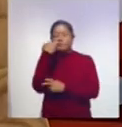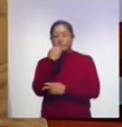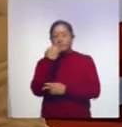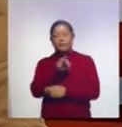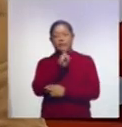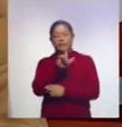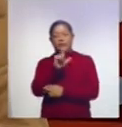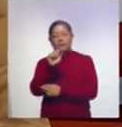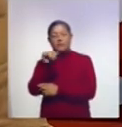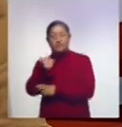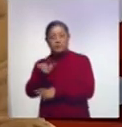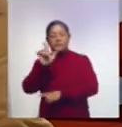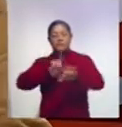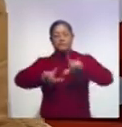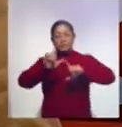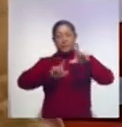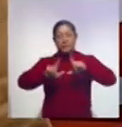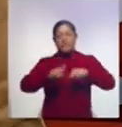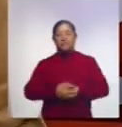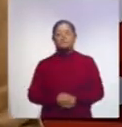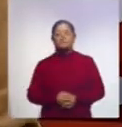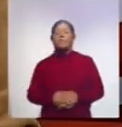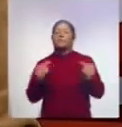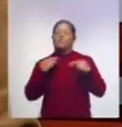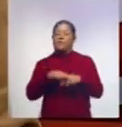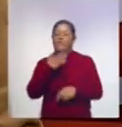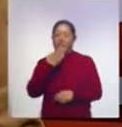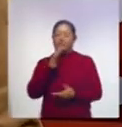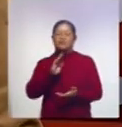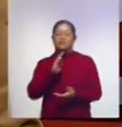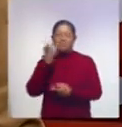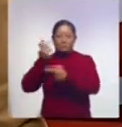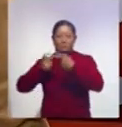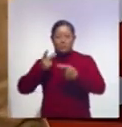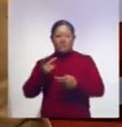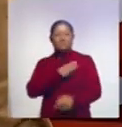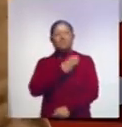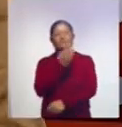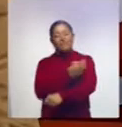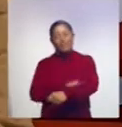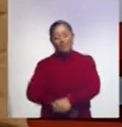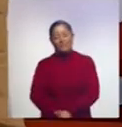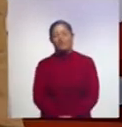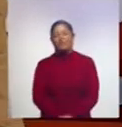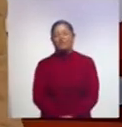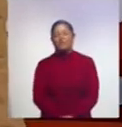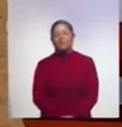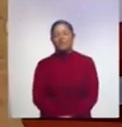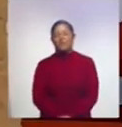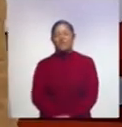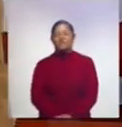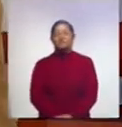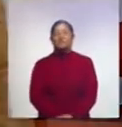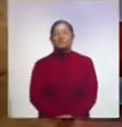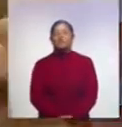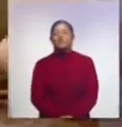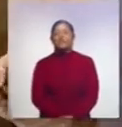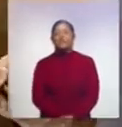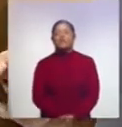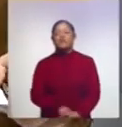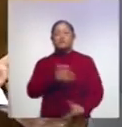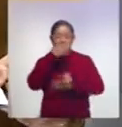es intérprete en lengua de señas mexicana. Maestra, bienvenida, buenas tardes. Vámonos, ¿qué le parece a las noticias?